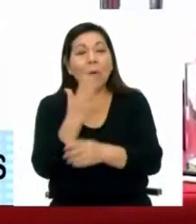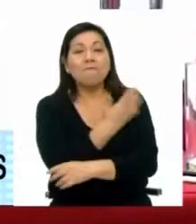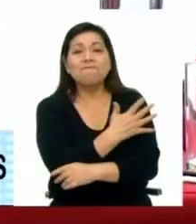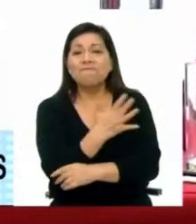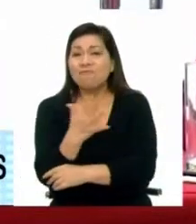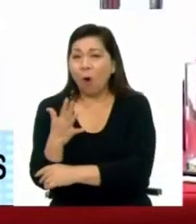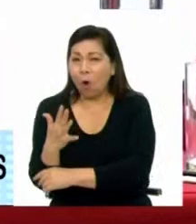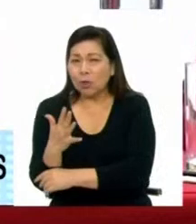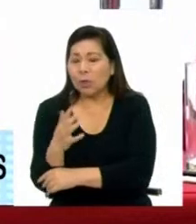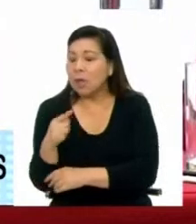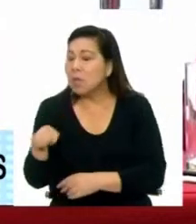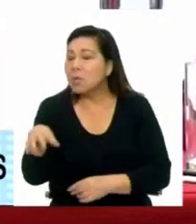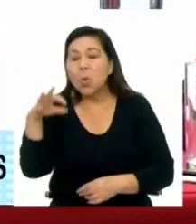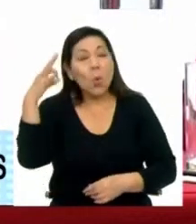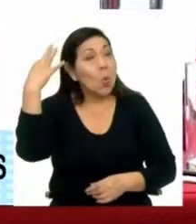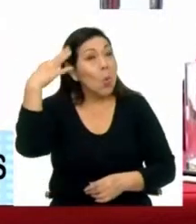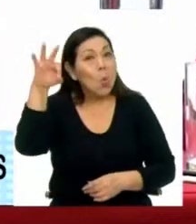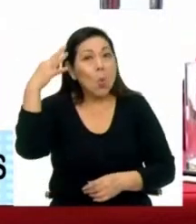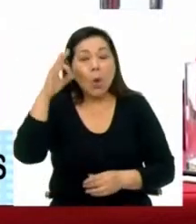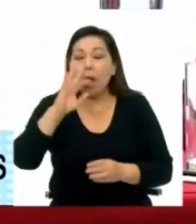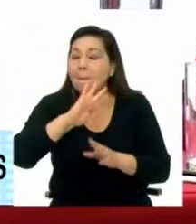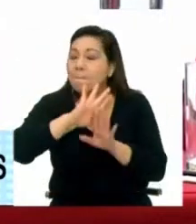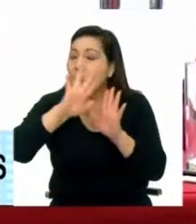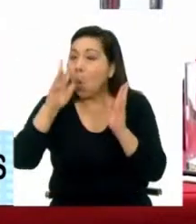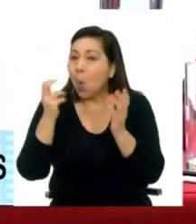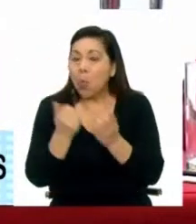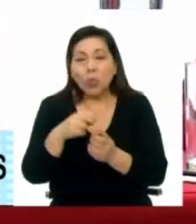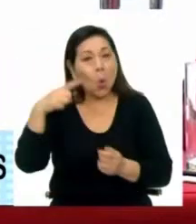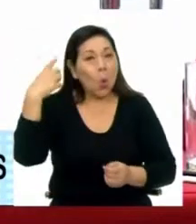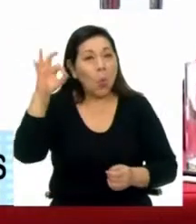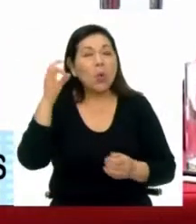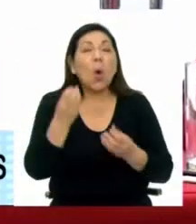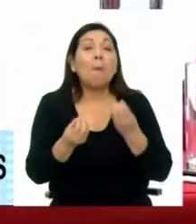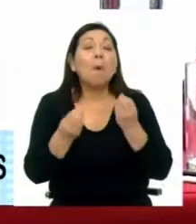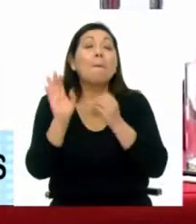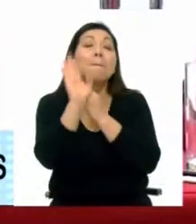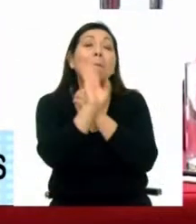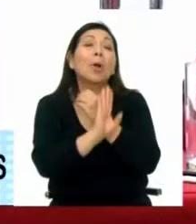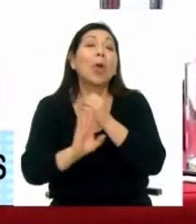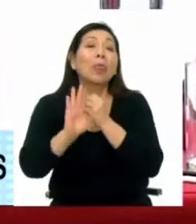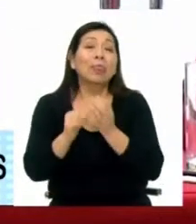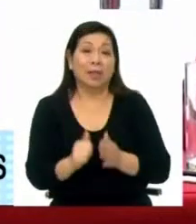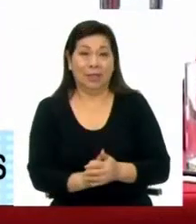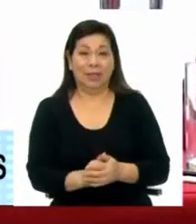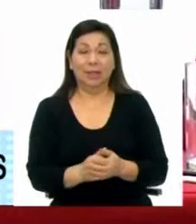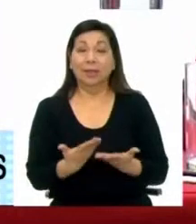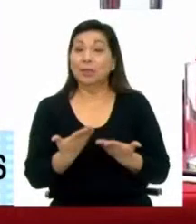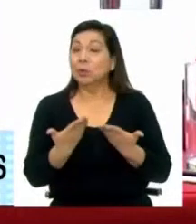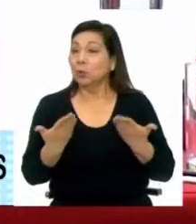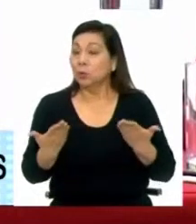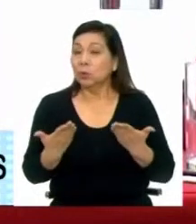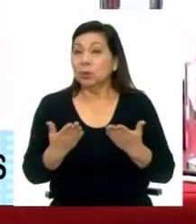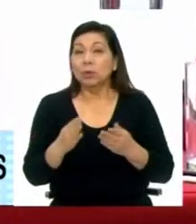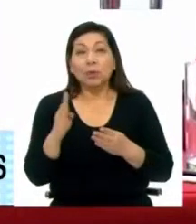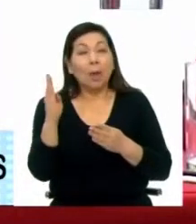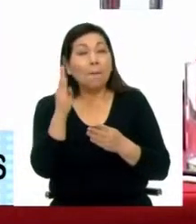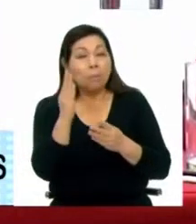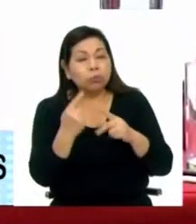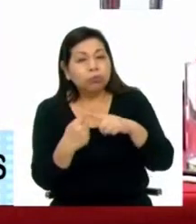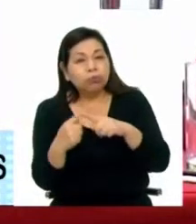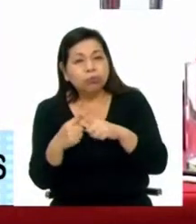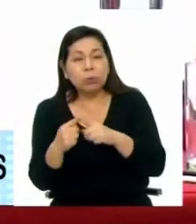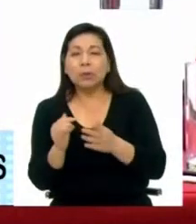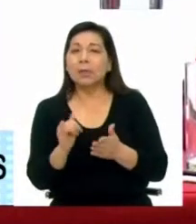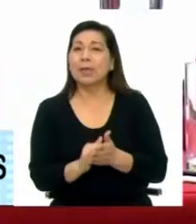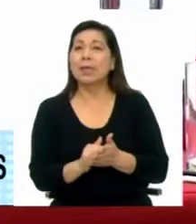bosque, que es el único a nivel mundial y guarda una especie protegida y una especie biológica